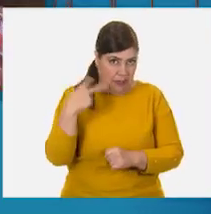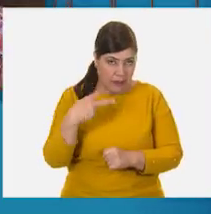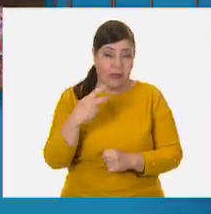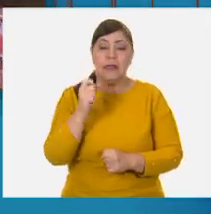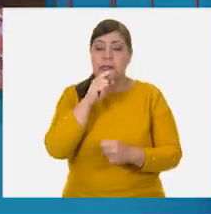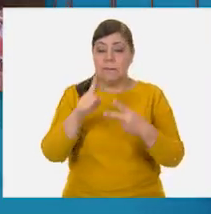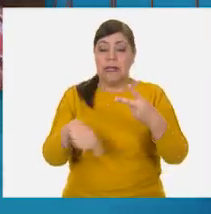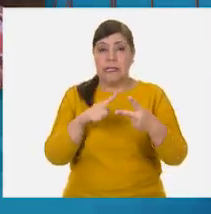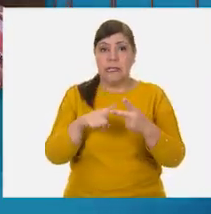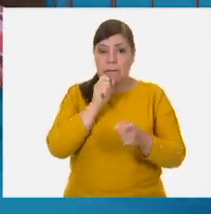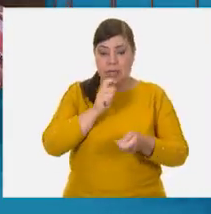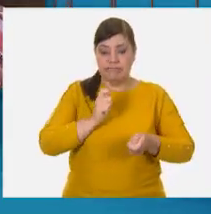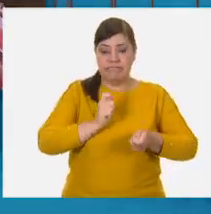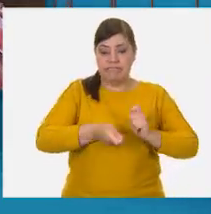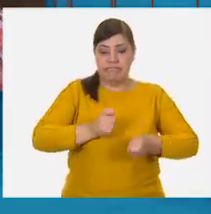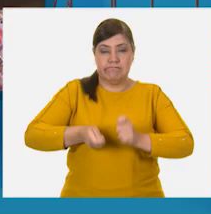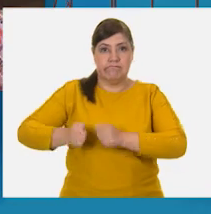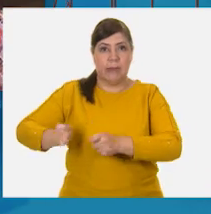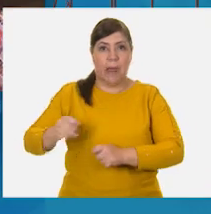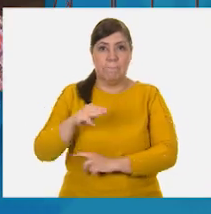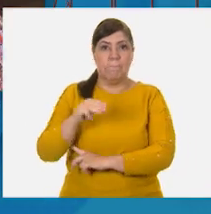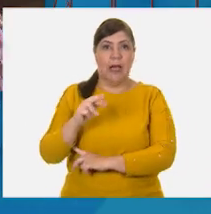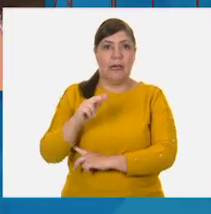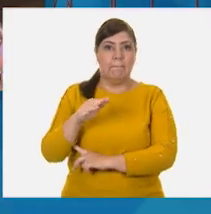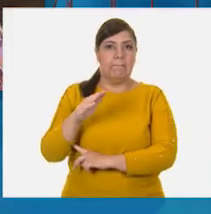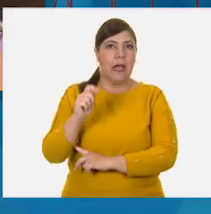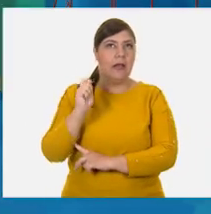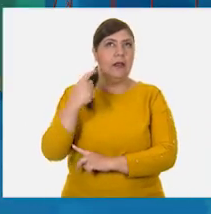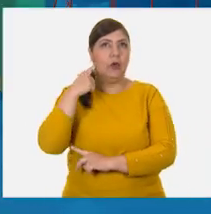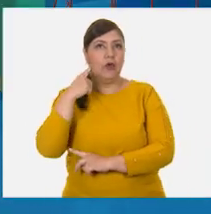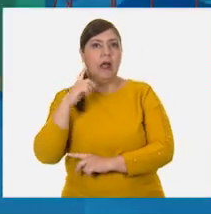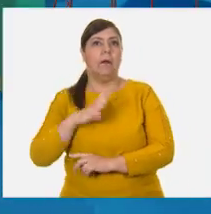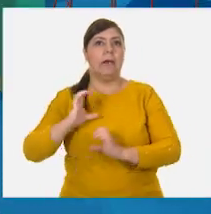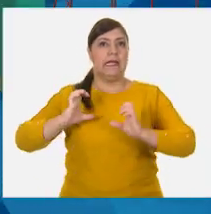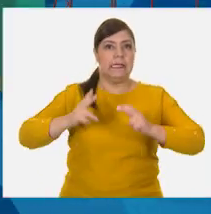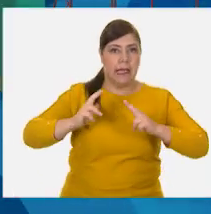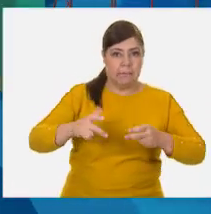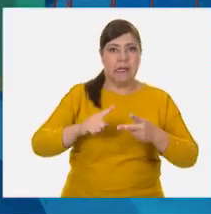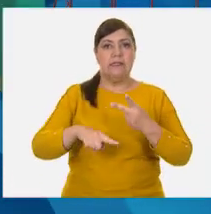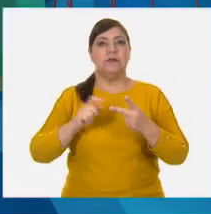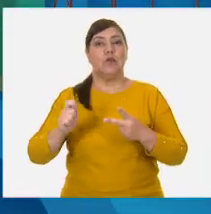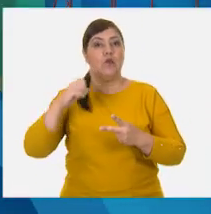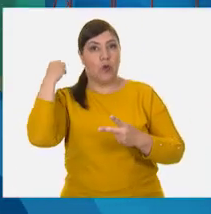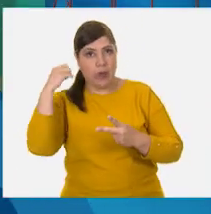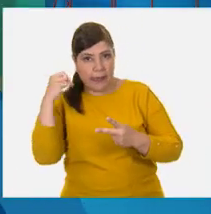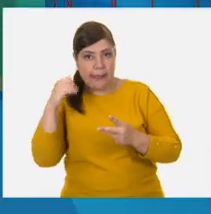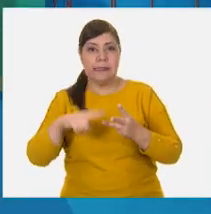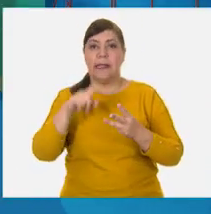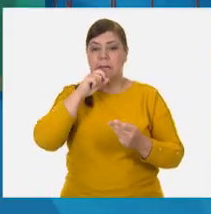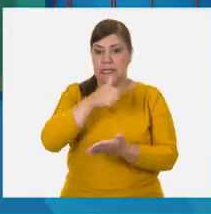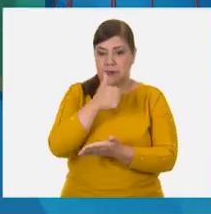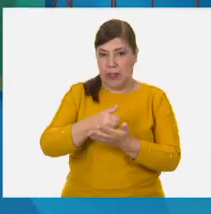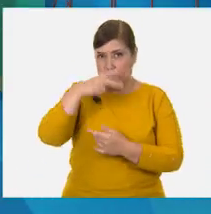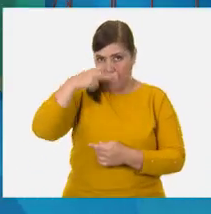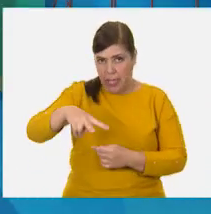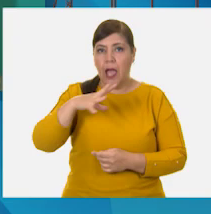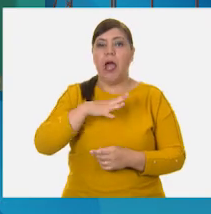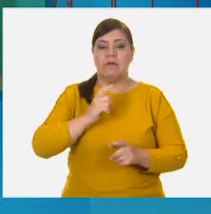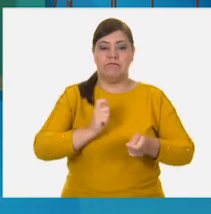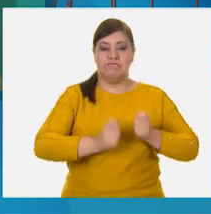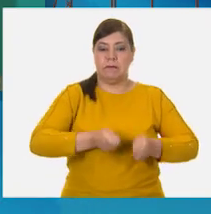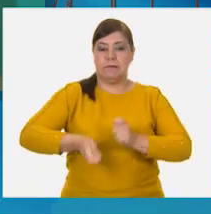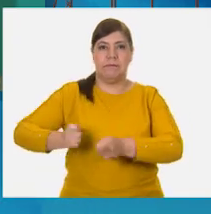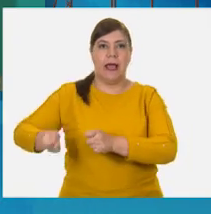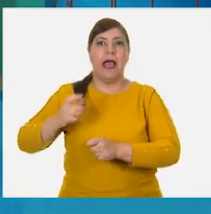también la marimba, un instrumento musical que se escucha mucho en Chiapas, en Oaxaca, ¿no? En la propia Ciudad de México, en donde todavía hay marimbas